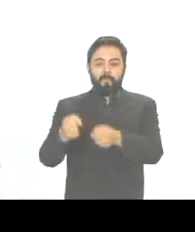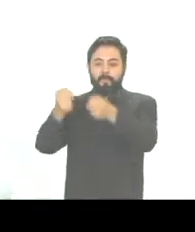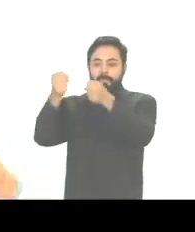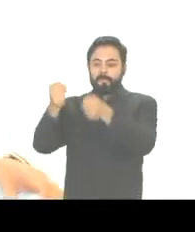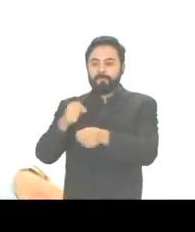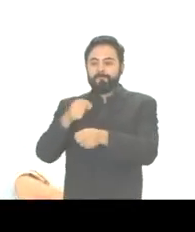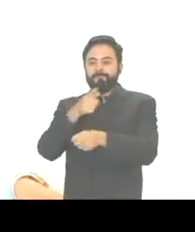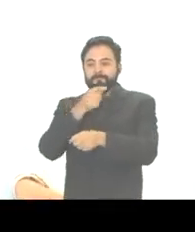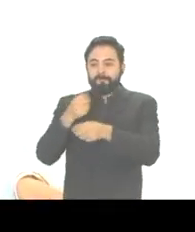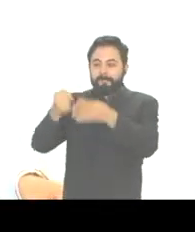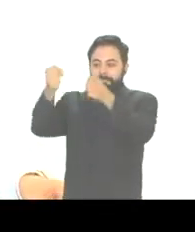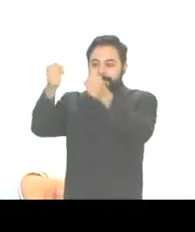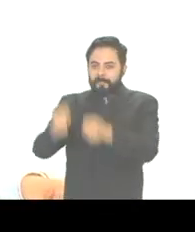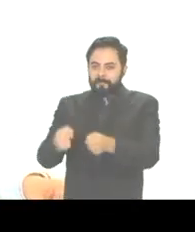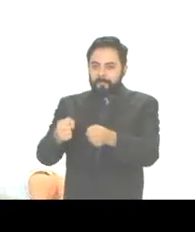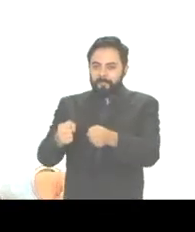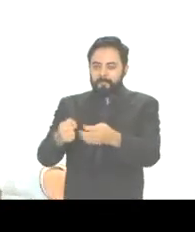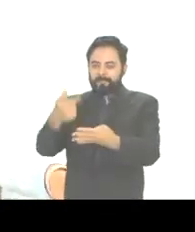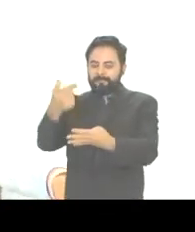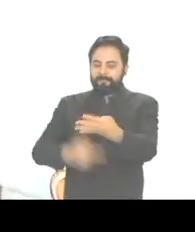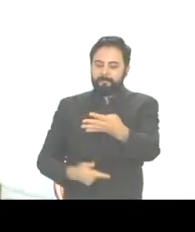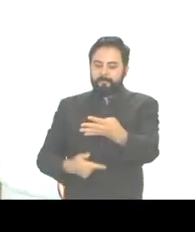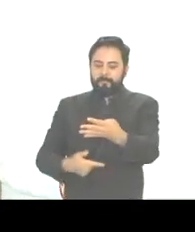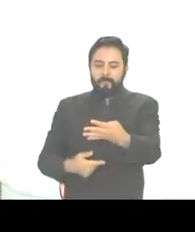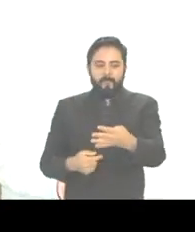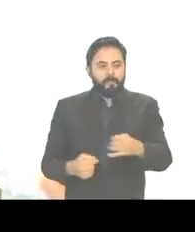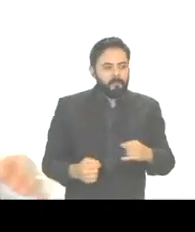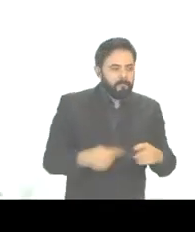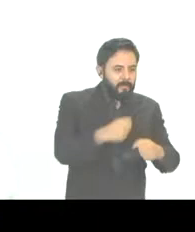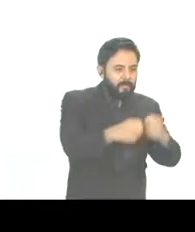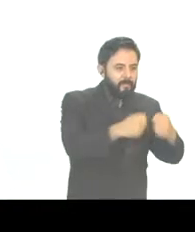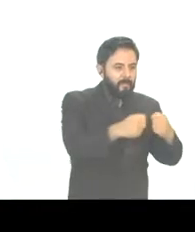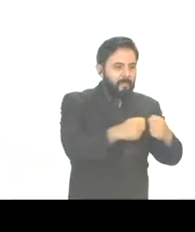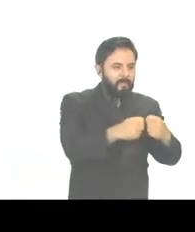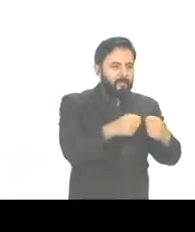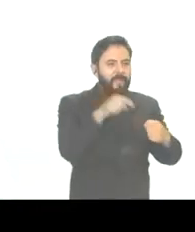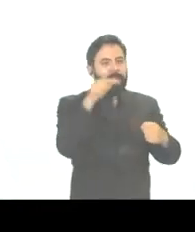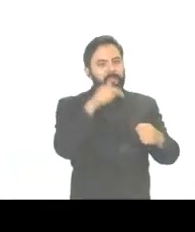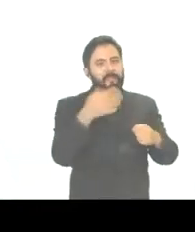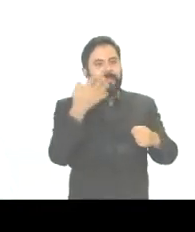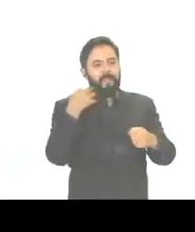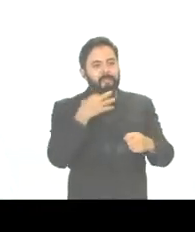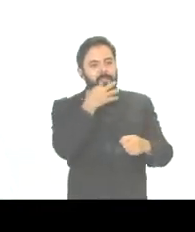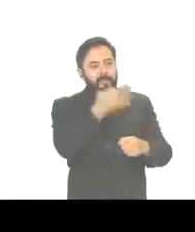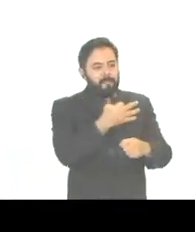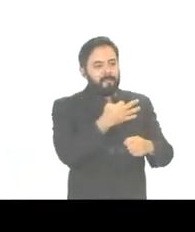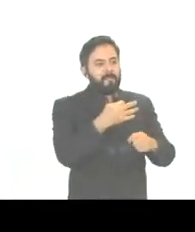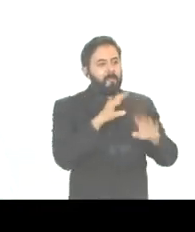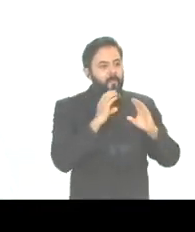aquellos establecimientos esenciales que no cumplieron con las medidas que se habían dictado.